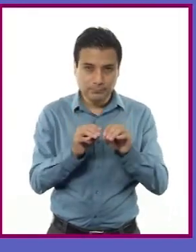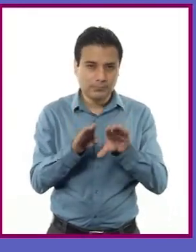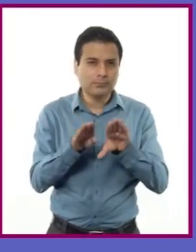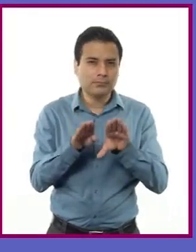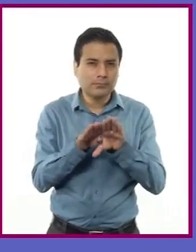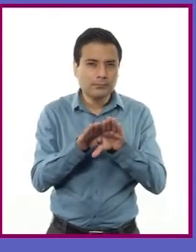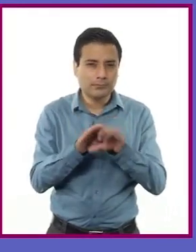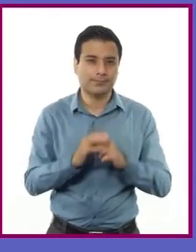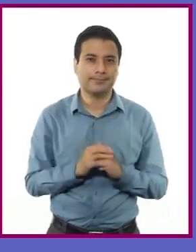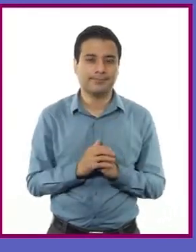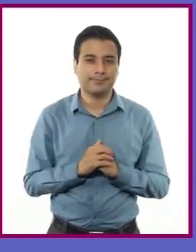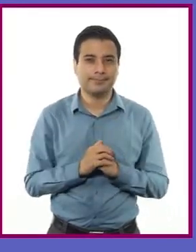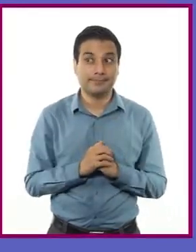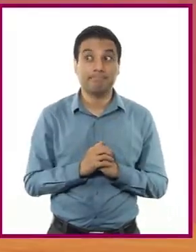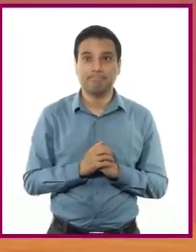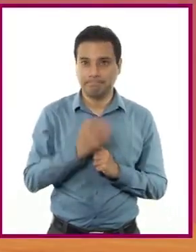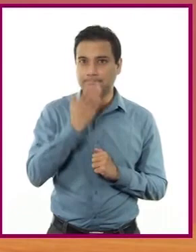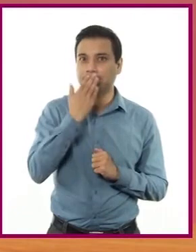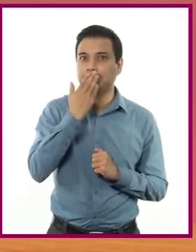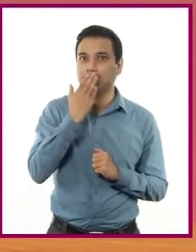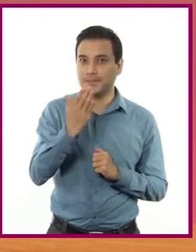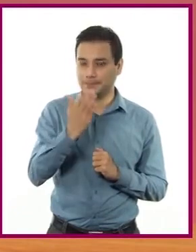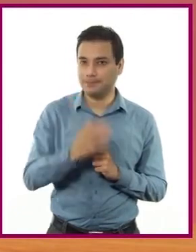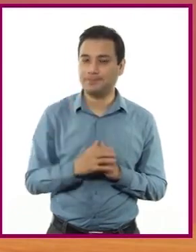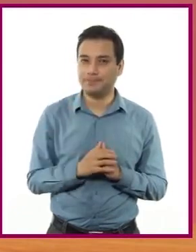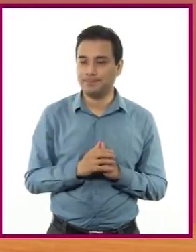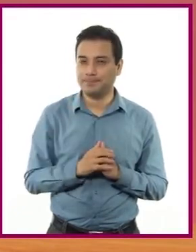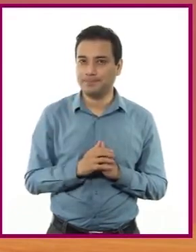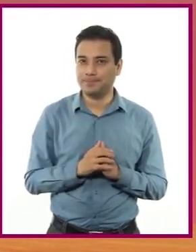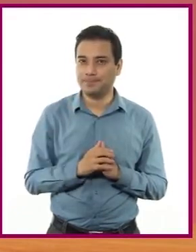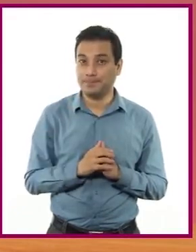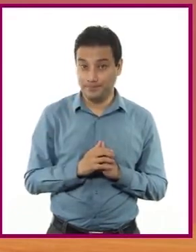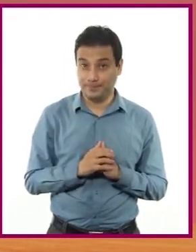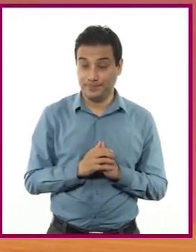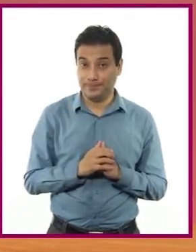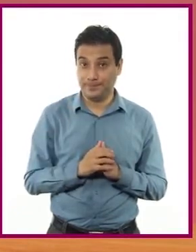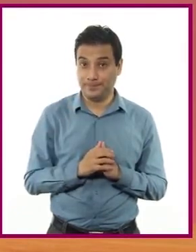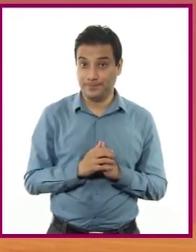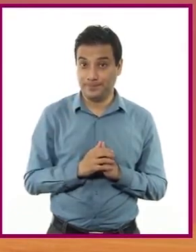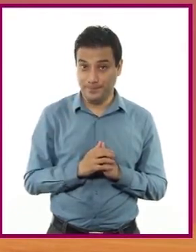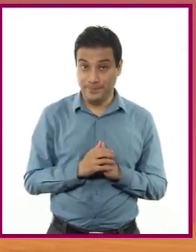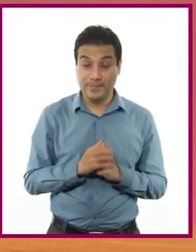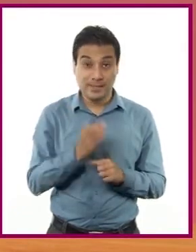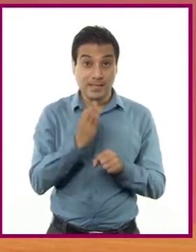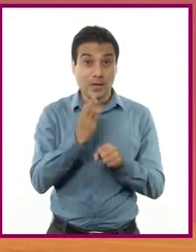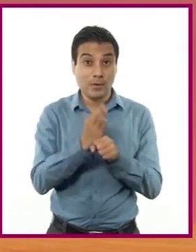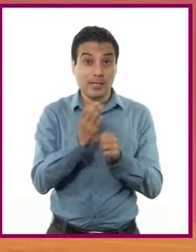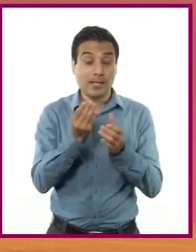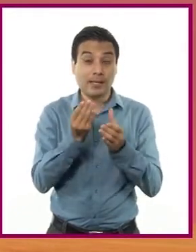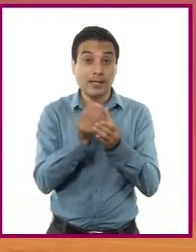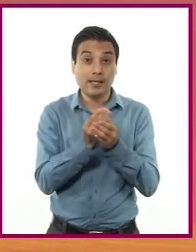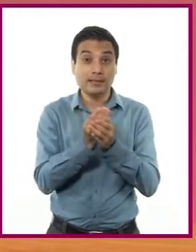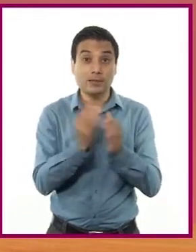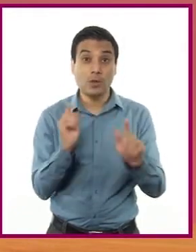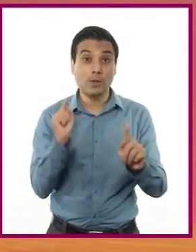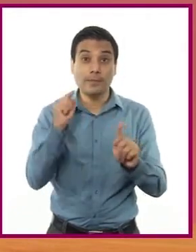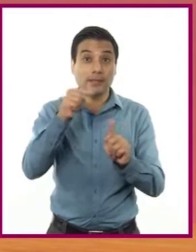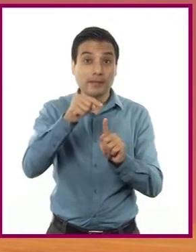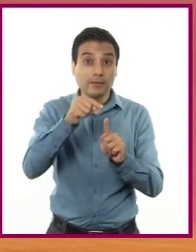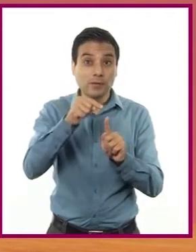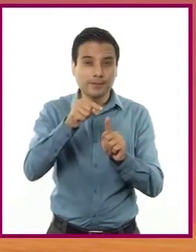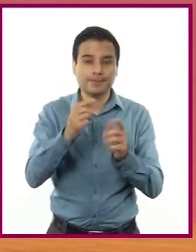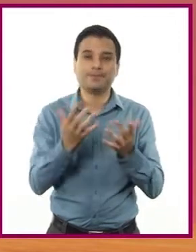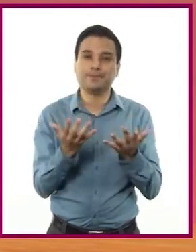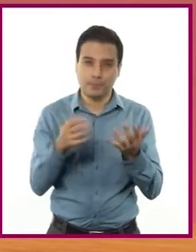cosas. Me parece muy bien, Irma. De hecho, el objetivo final de nuestra sesión consiste precisamente